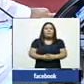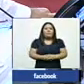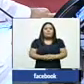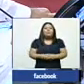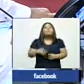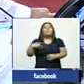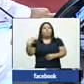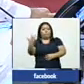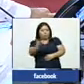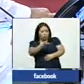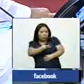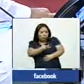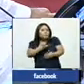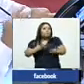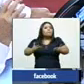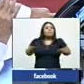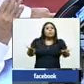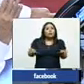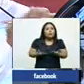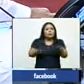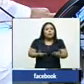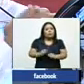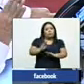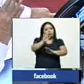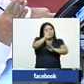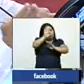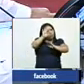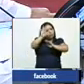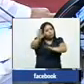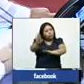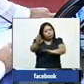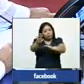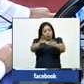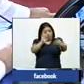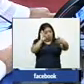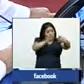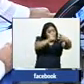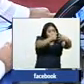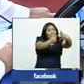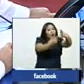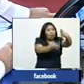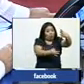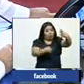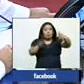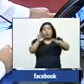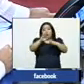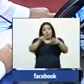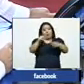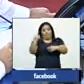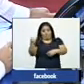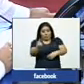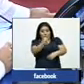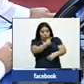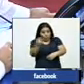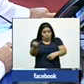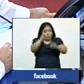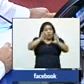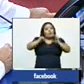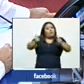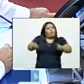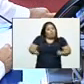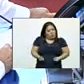Nosotros vamos a actuar con respecto a la ley. Que las nuevas autoridades vayan dando